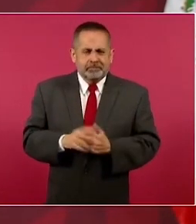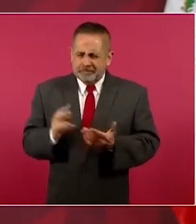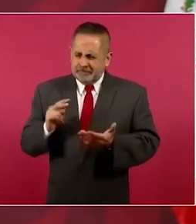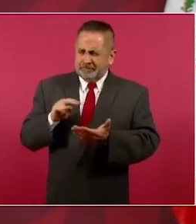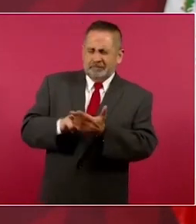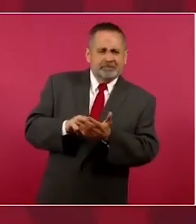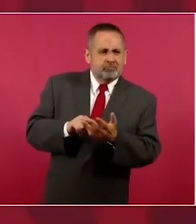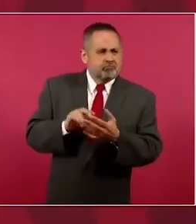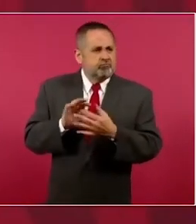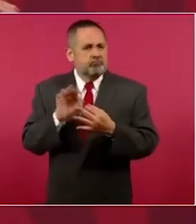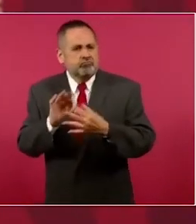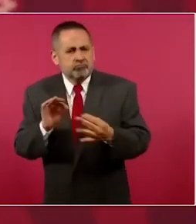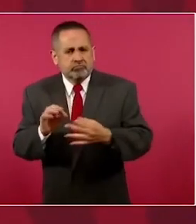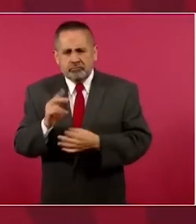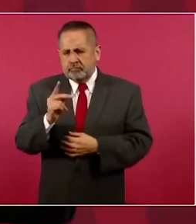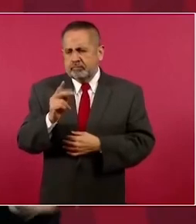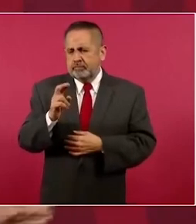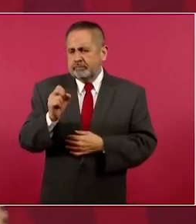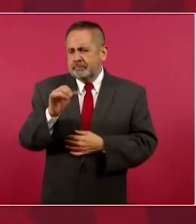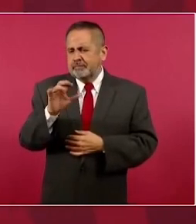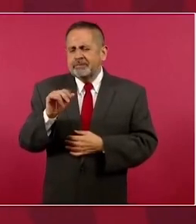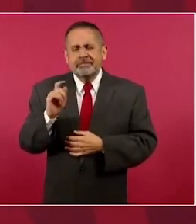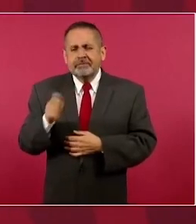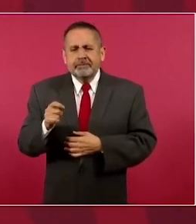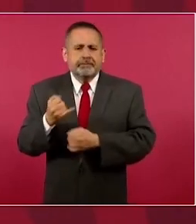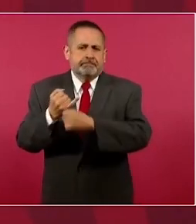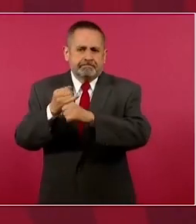presencia? Pues el estar informando.